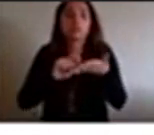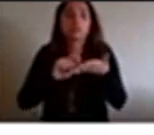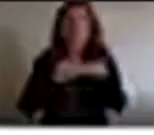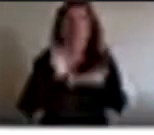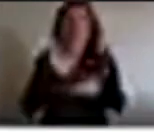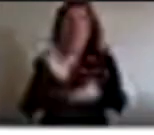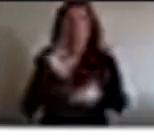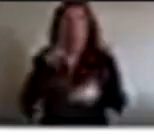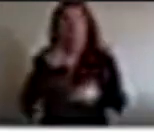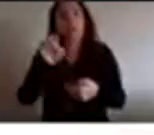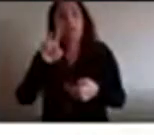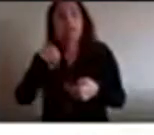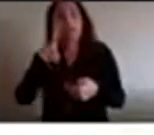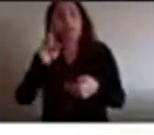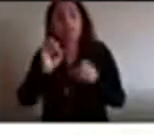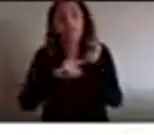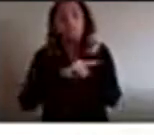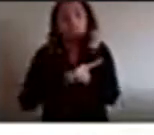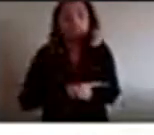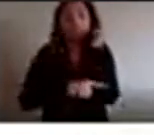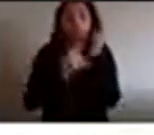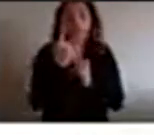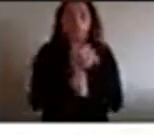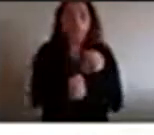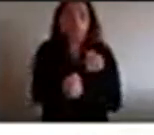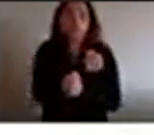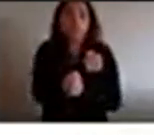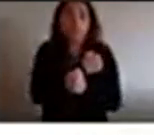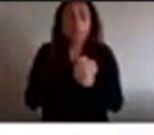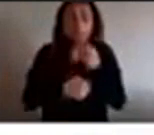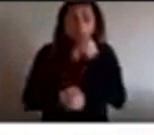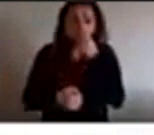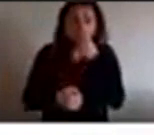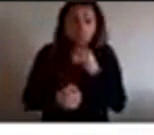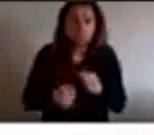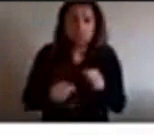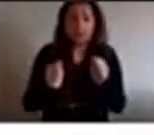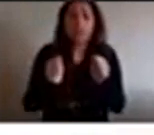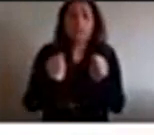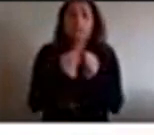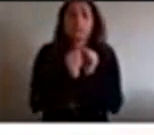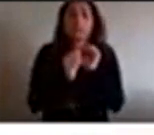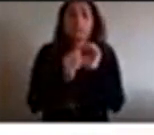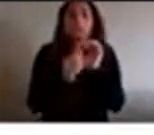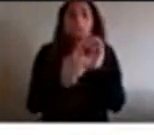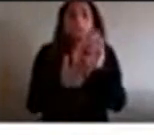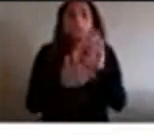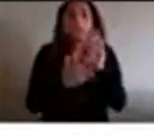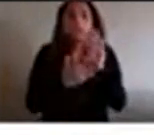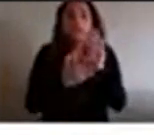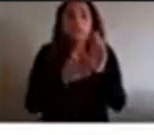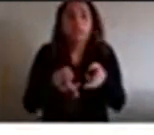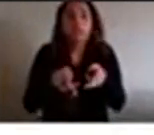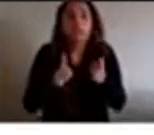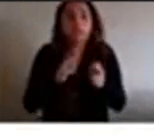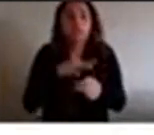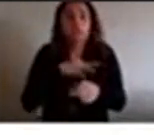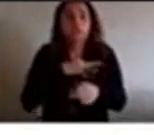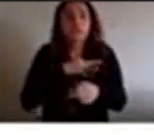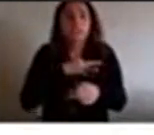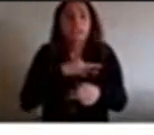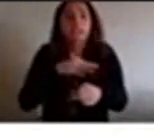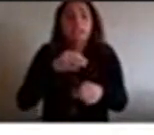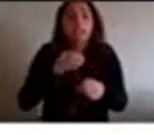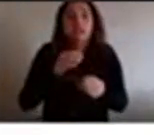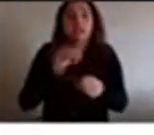es abogado de la Pontificia Universidad Católica, con certificado de especialidad en Derecho Civil, diplomado en Derecho